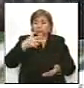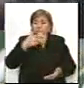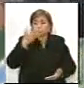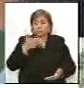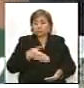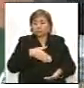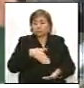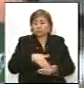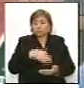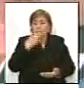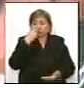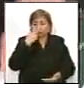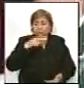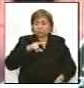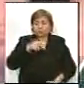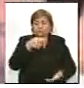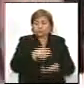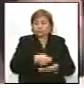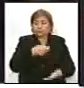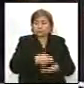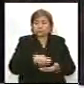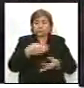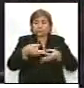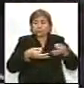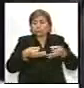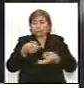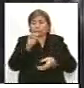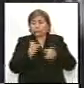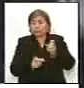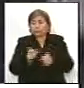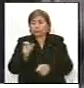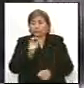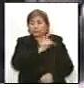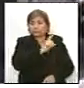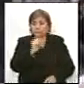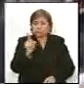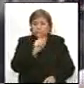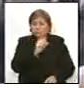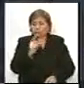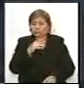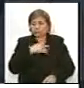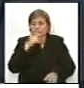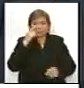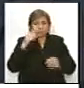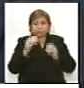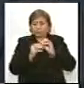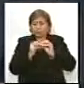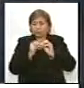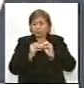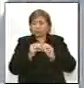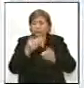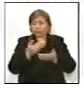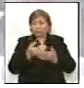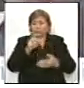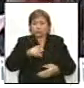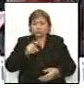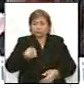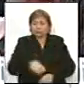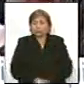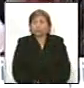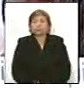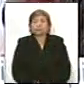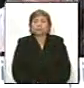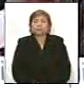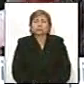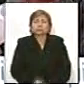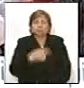superior, mirando el rendimiento académico de los postulantes, no con un sentido reparador necesariamente. He